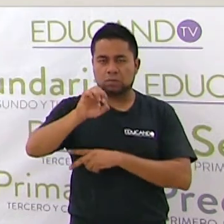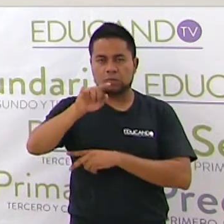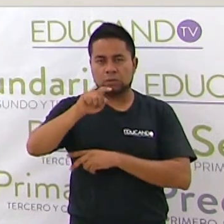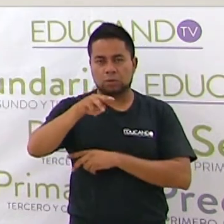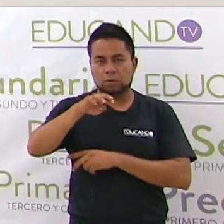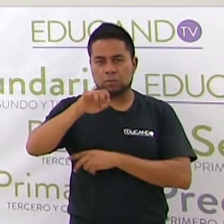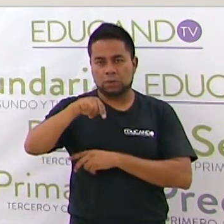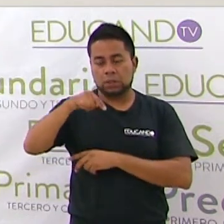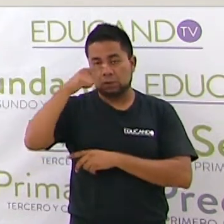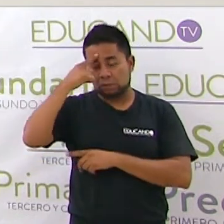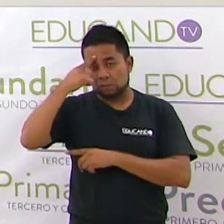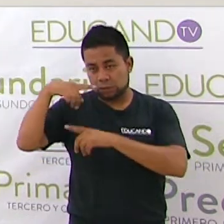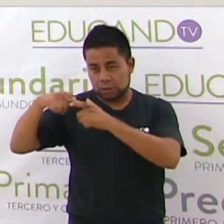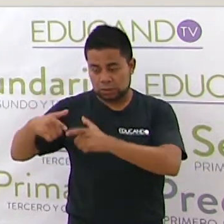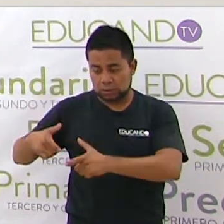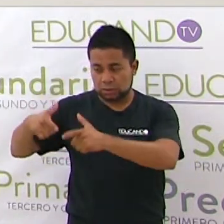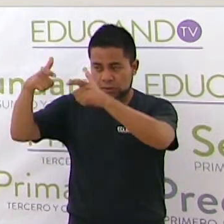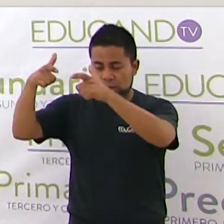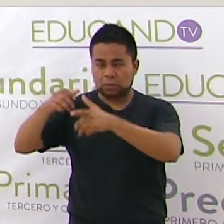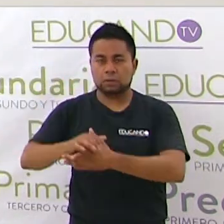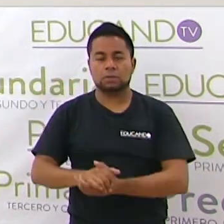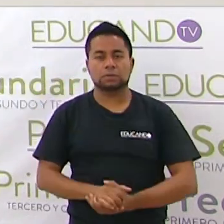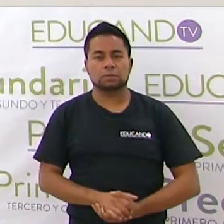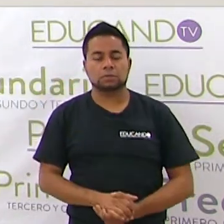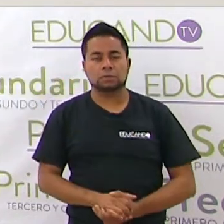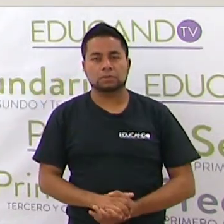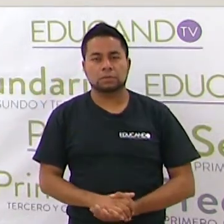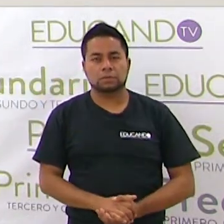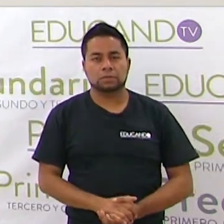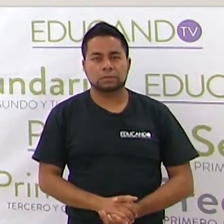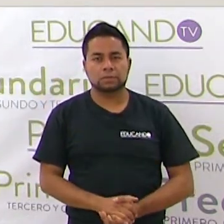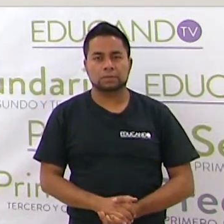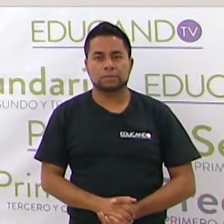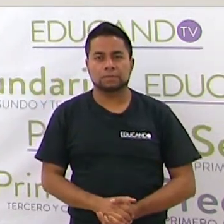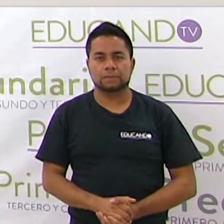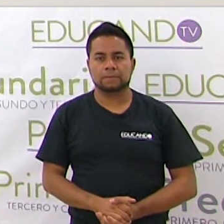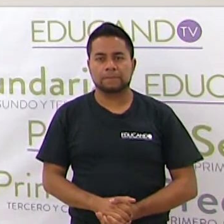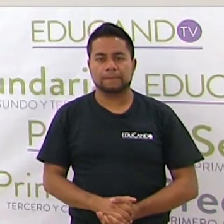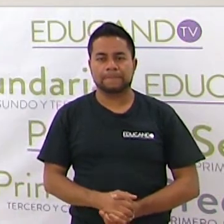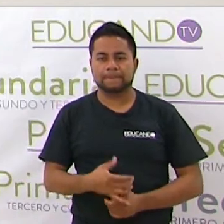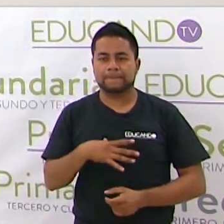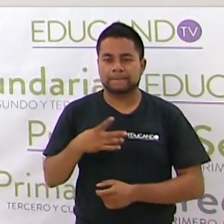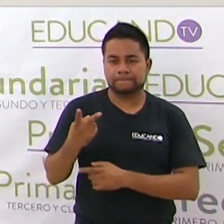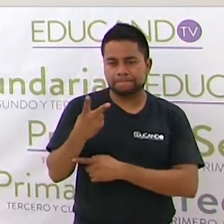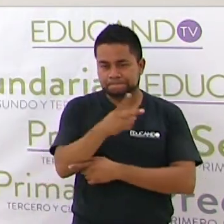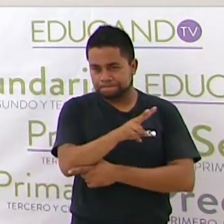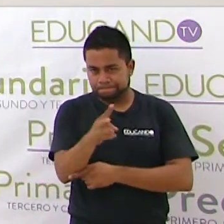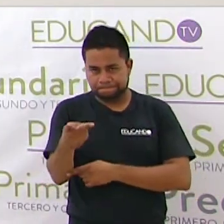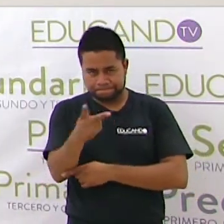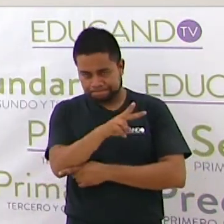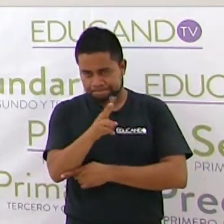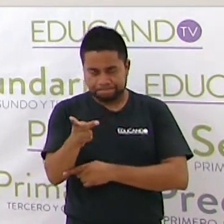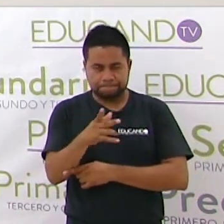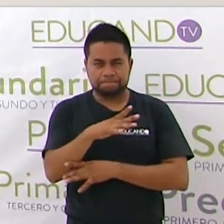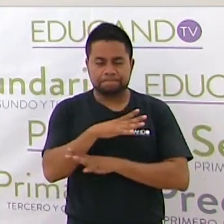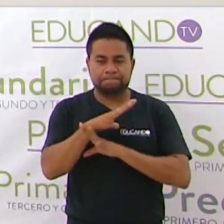cilindro. Ahí está. Ya tenemos aquí los dos